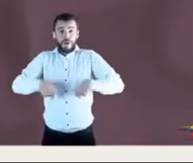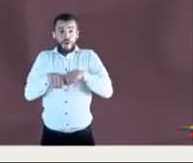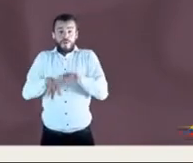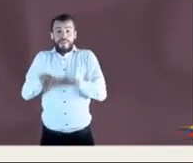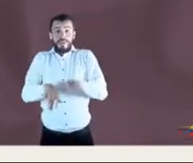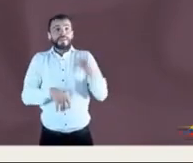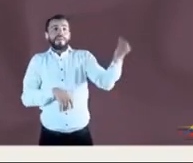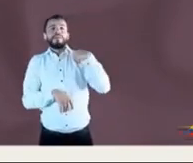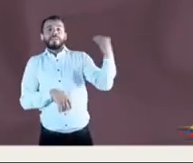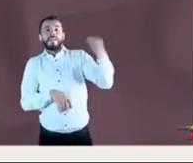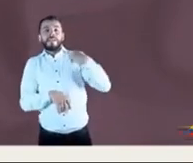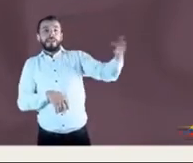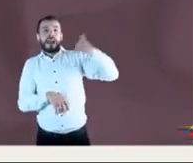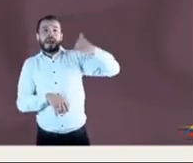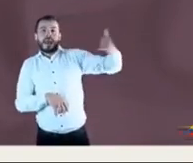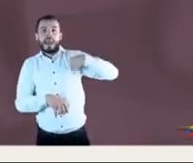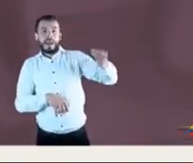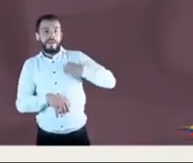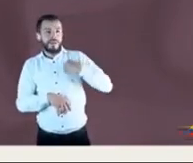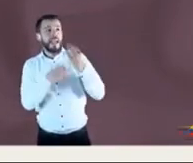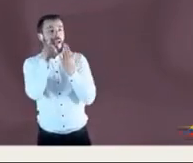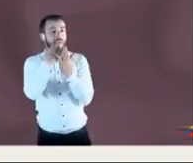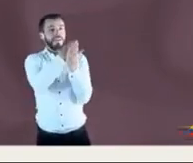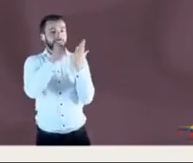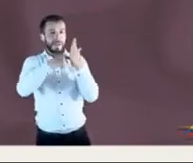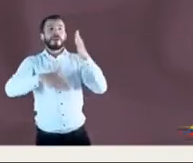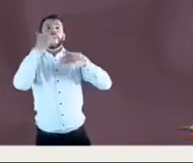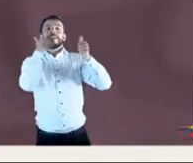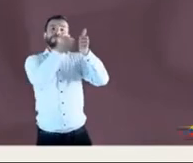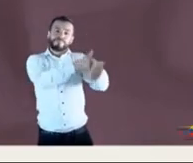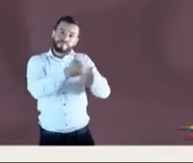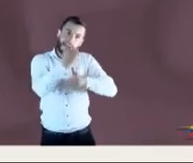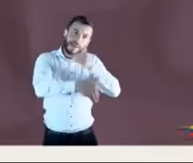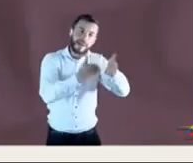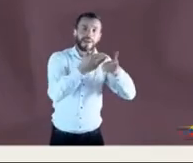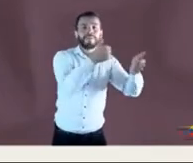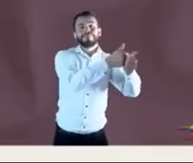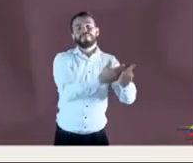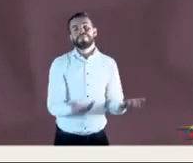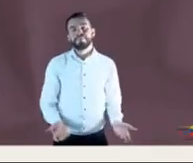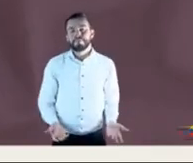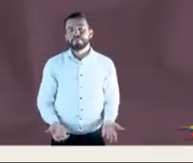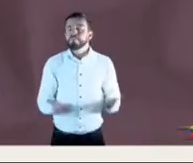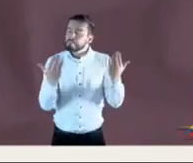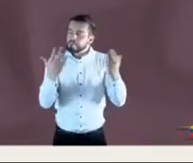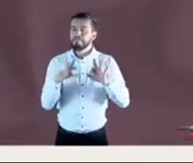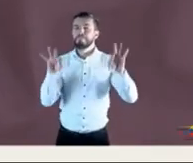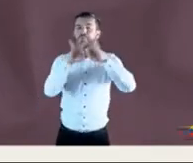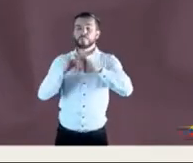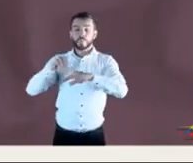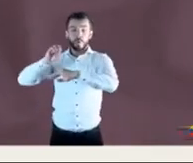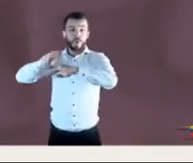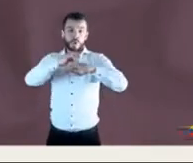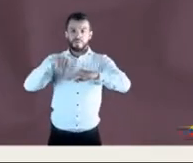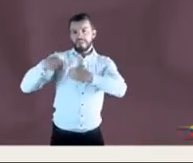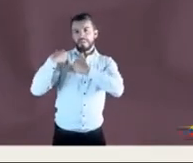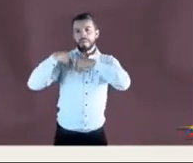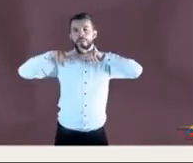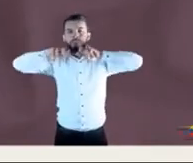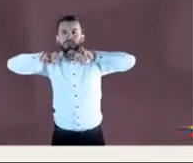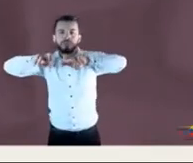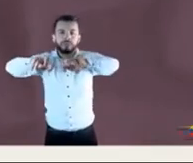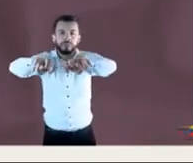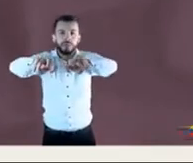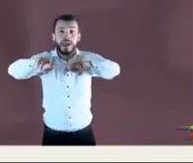a los que damos seguimiento. Por ello es muy importante que los organismos de investigación le den seguimiento a todos los casos